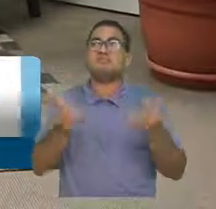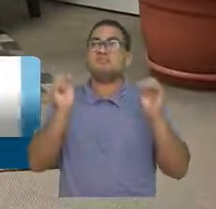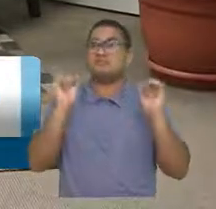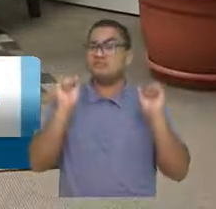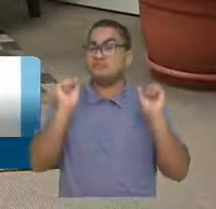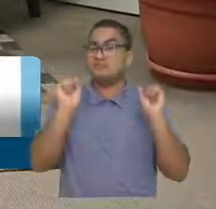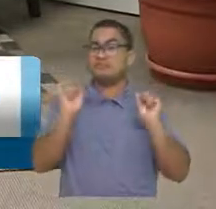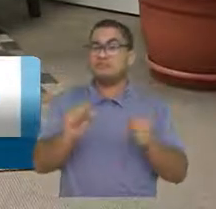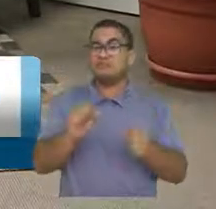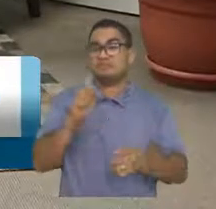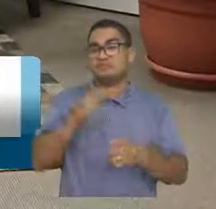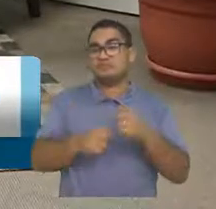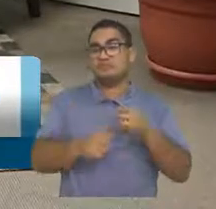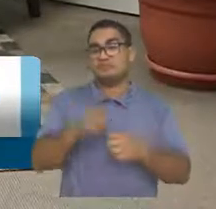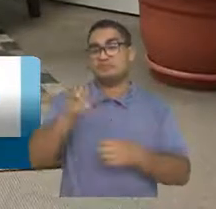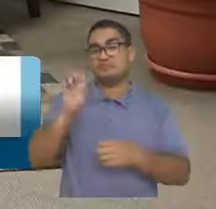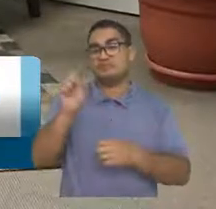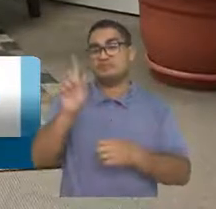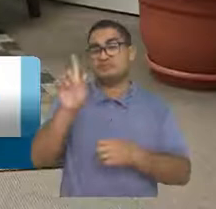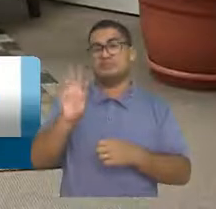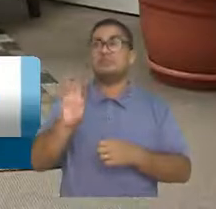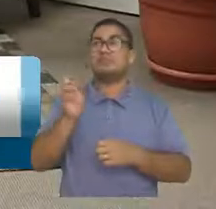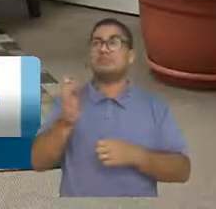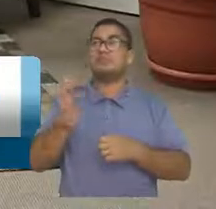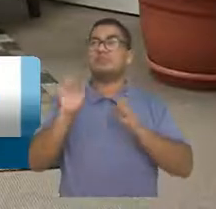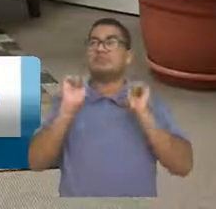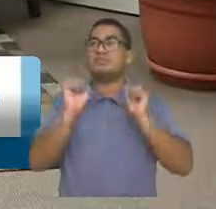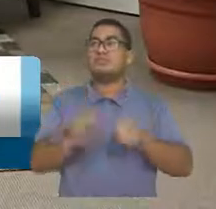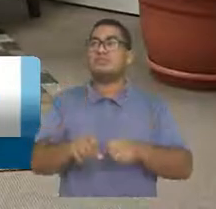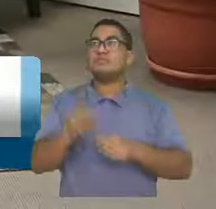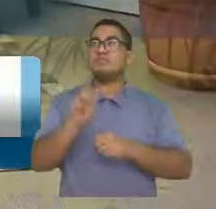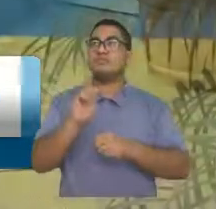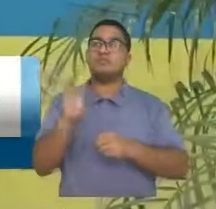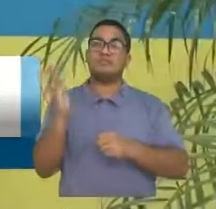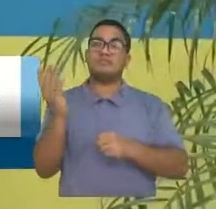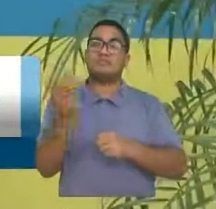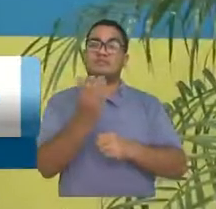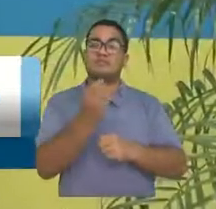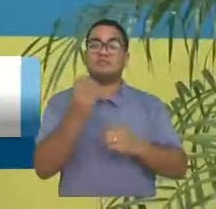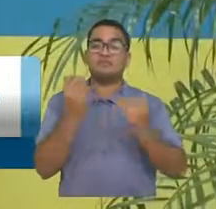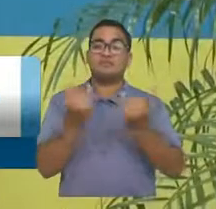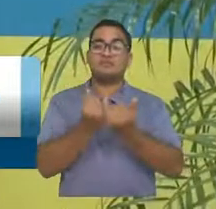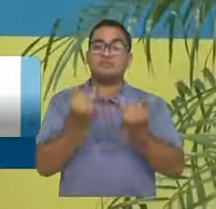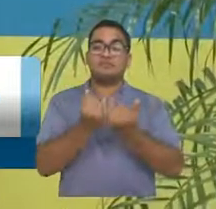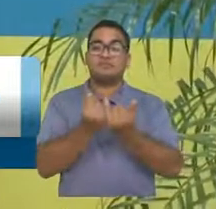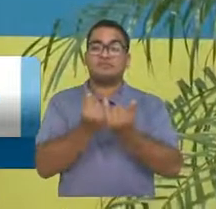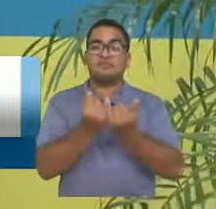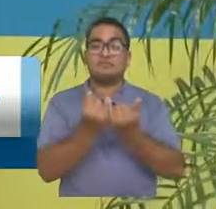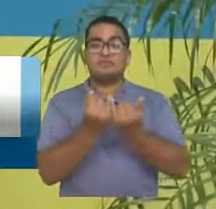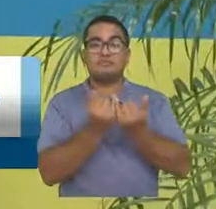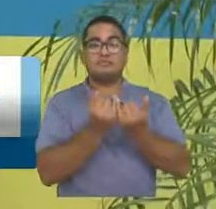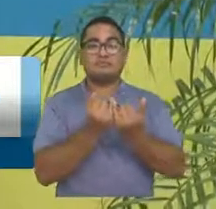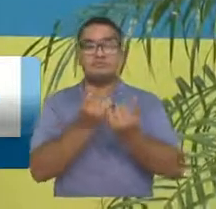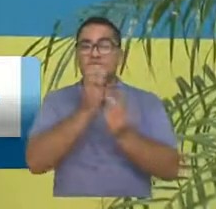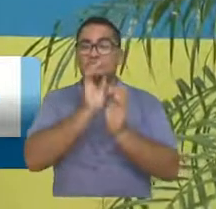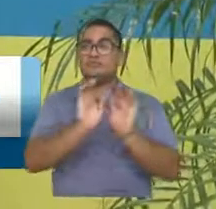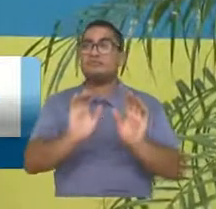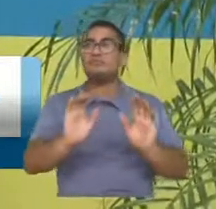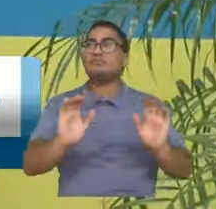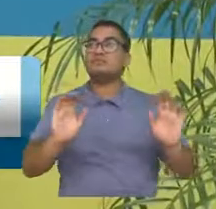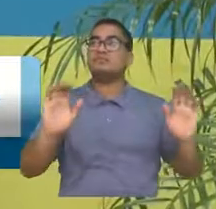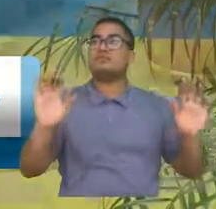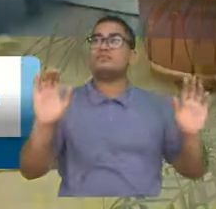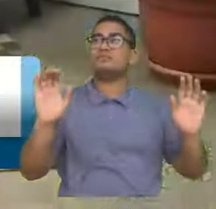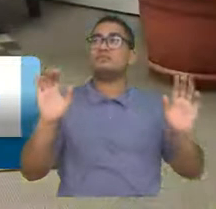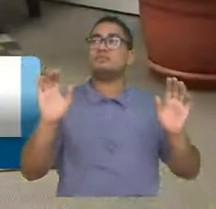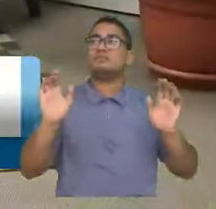niños? Sí, los niños, todos nos podemos estresar, ¿verdad? Y es incluso, los niños tienen una